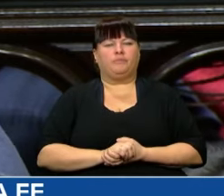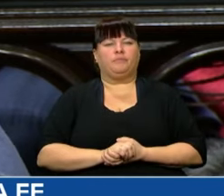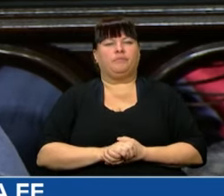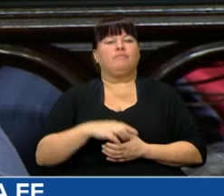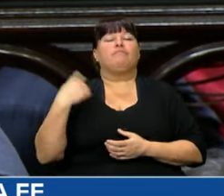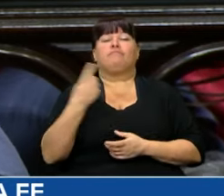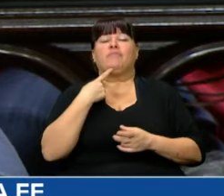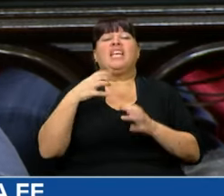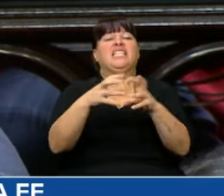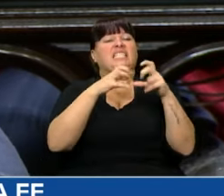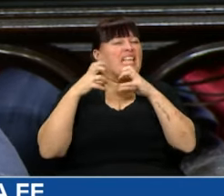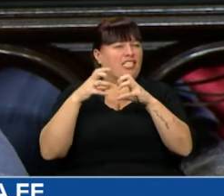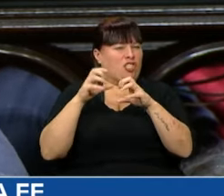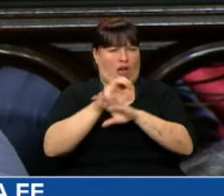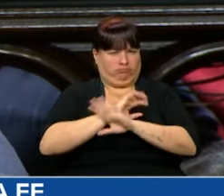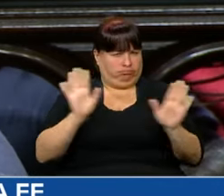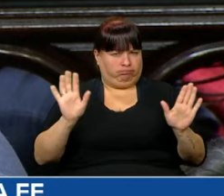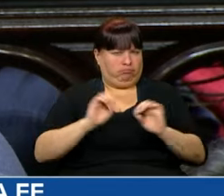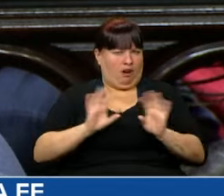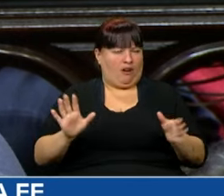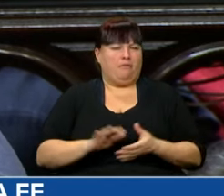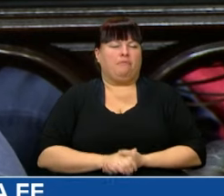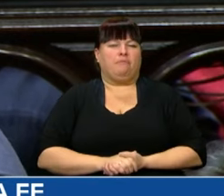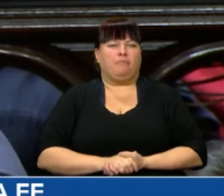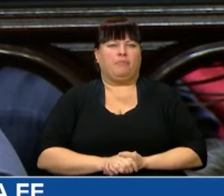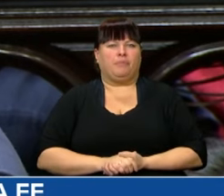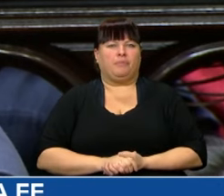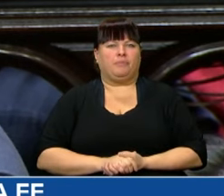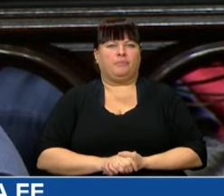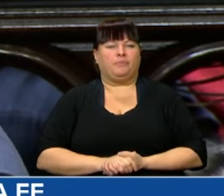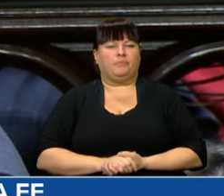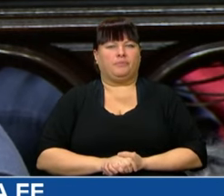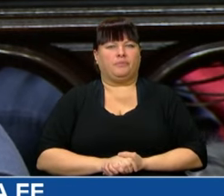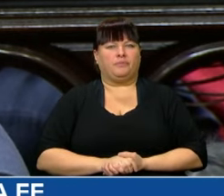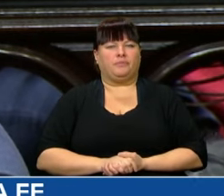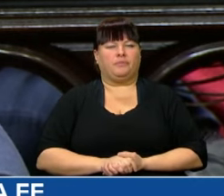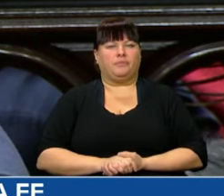que estábamos en una sesión infame.